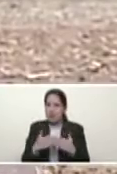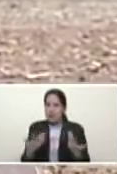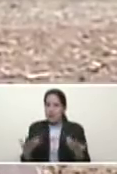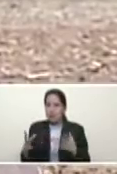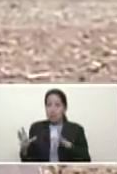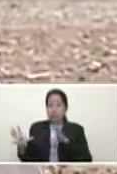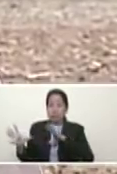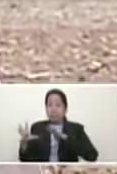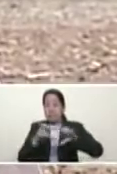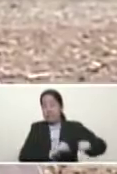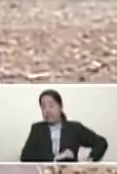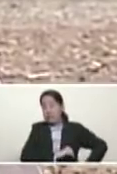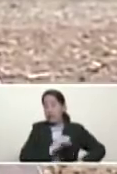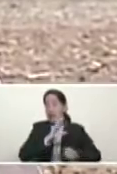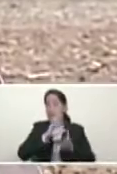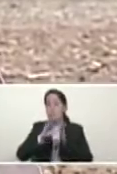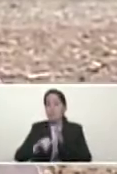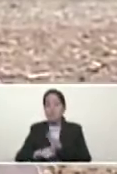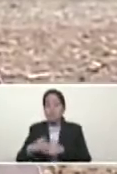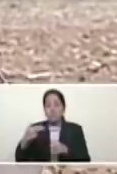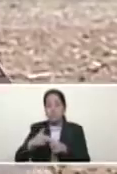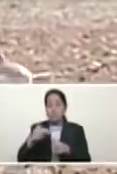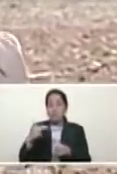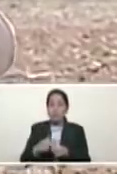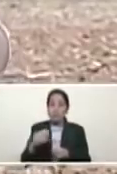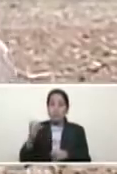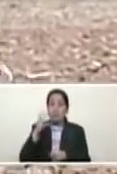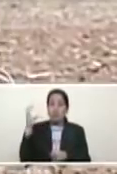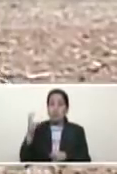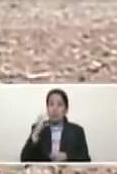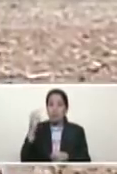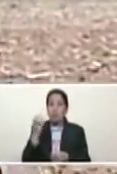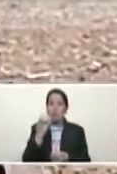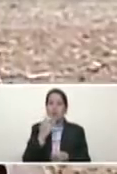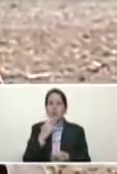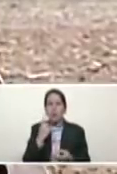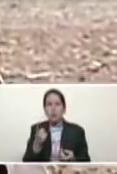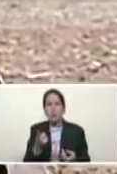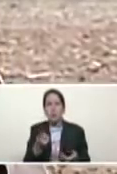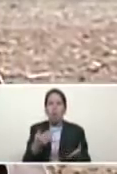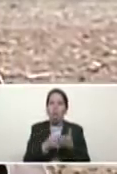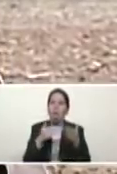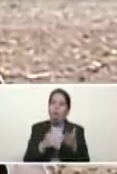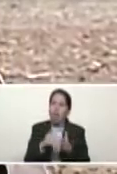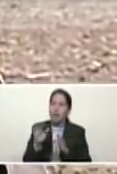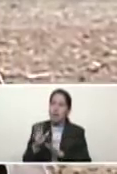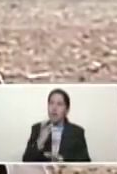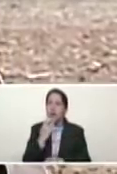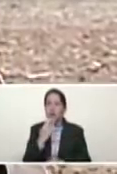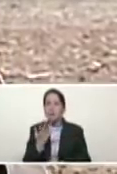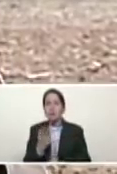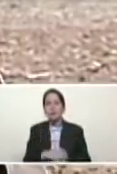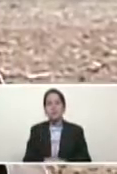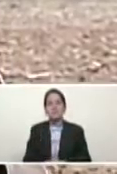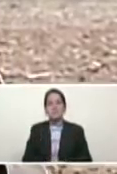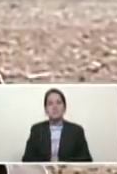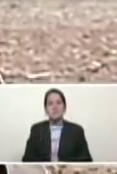voraz acabó con el petróleo en Colombia. Pero volviendo al ejemplo, no me saboteen el ejemplo.